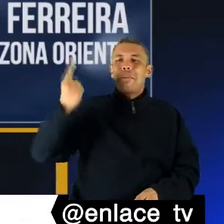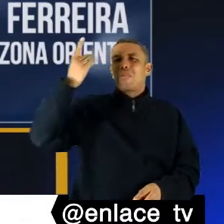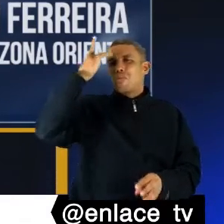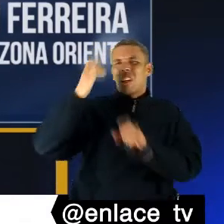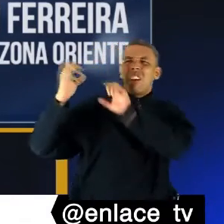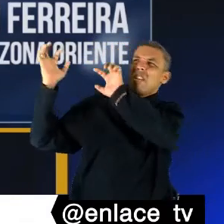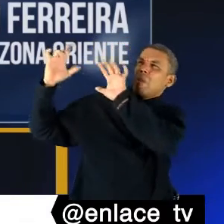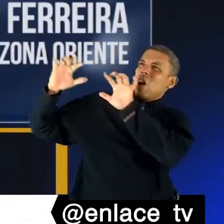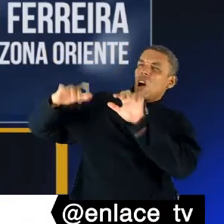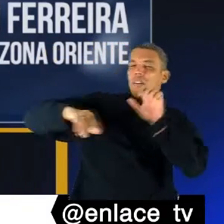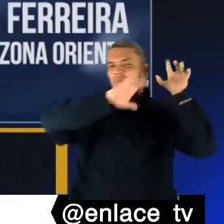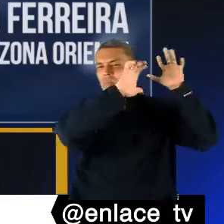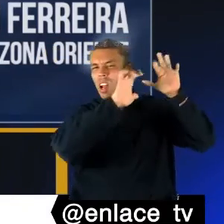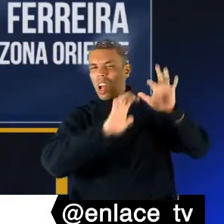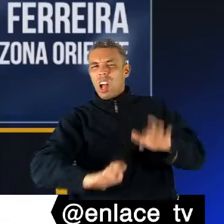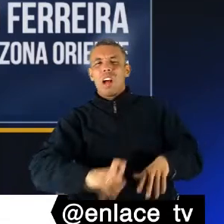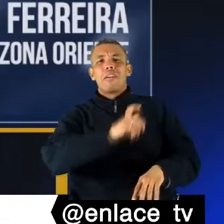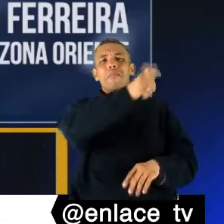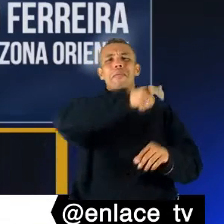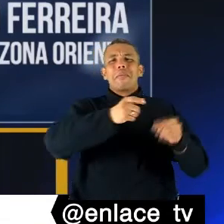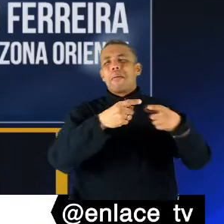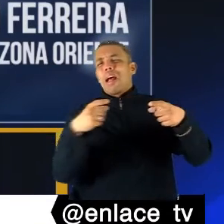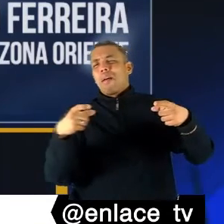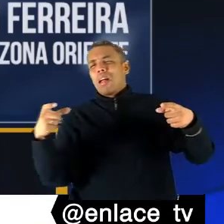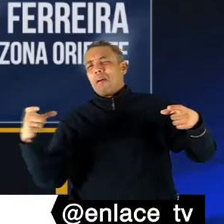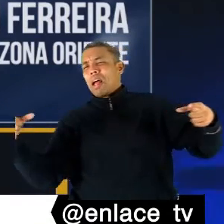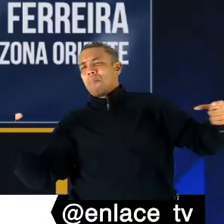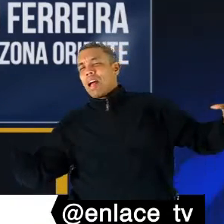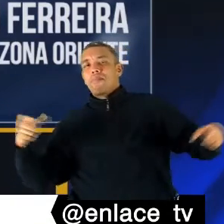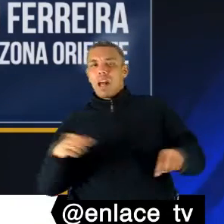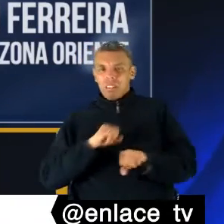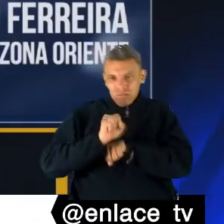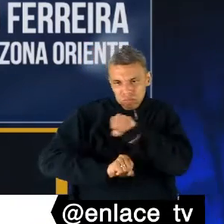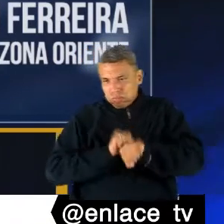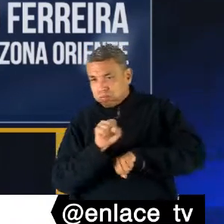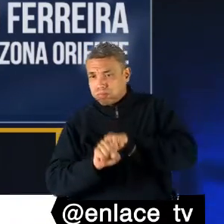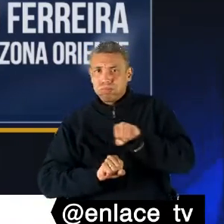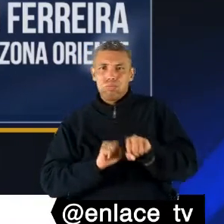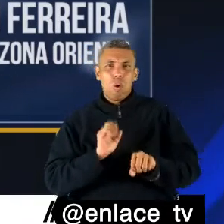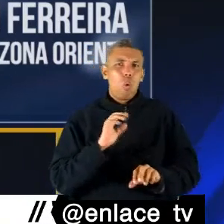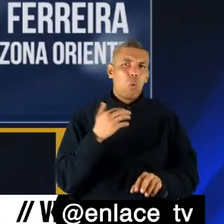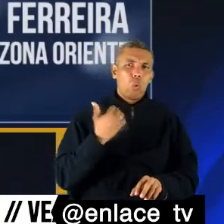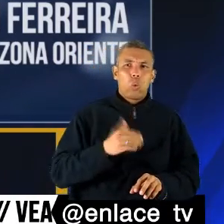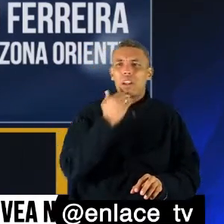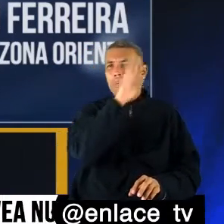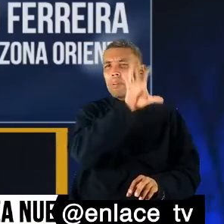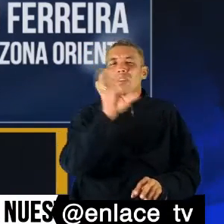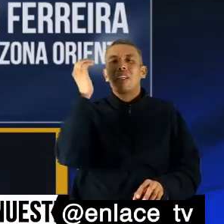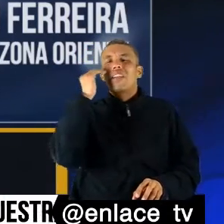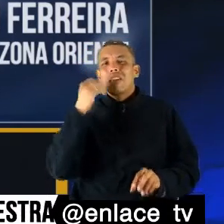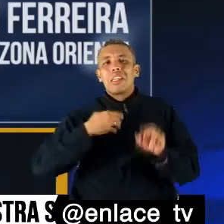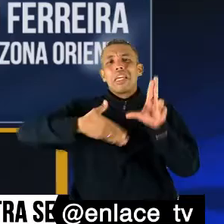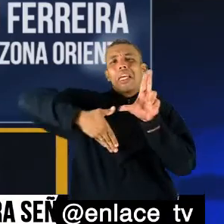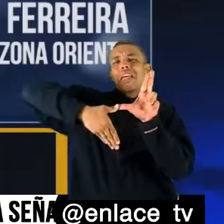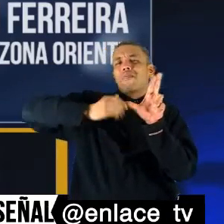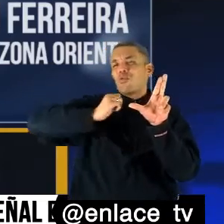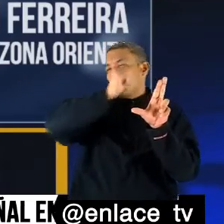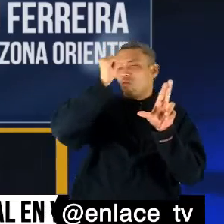ver ayer, disfrutar de ese espectáculo, ver tantas delegaciones, Sudáfrica, Japón,